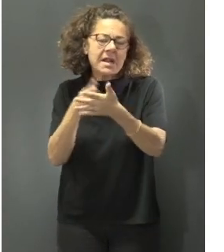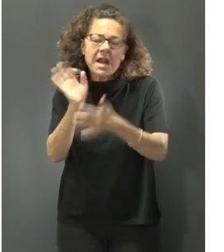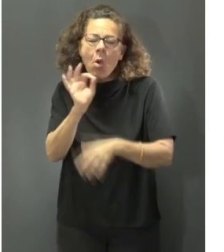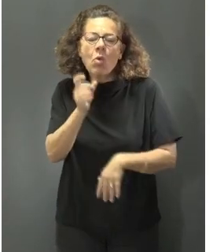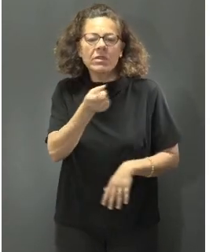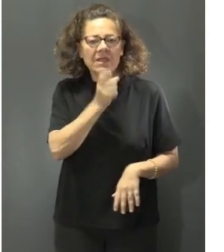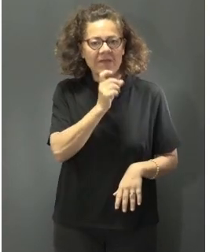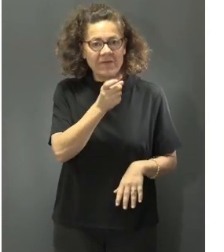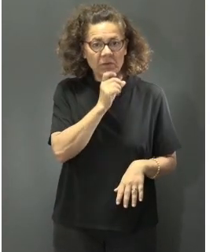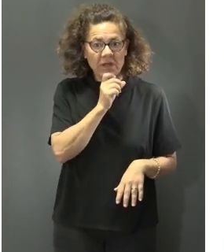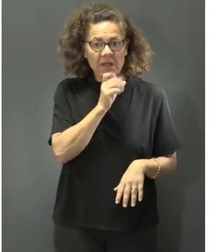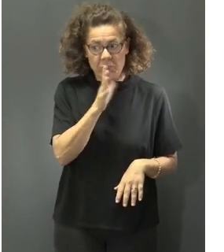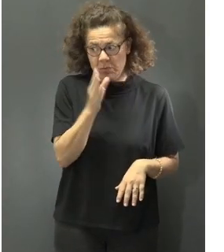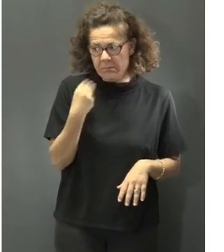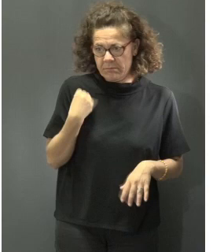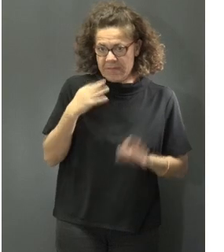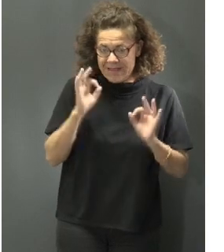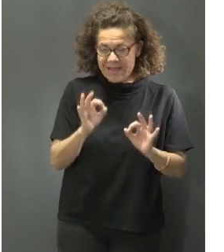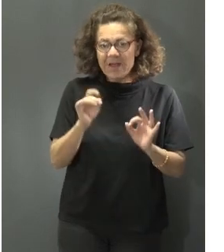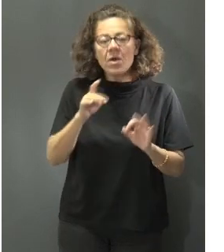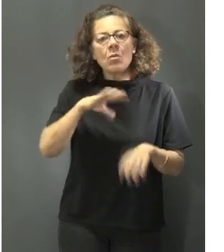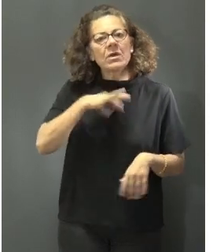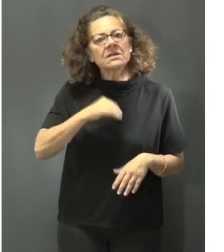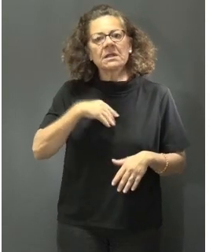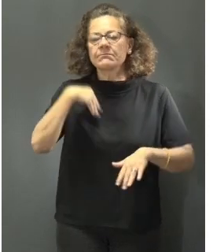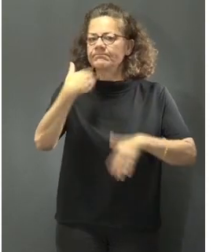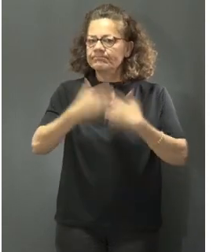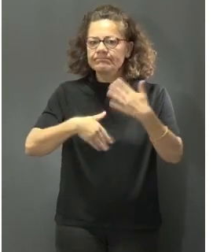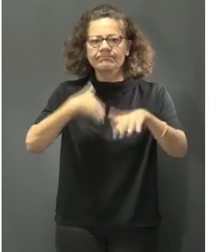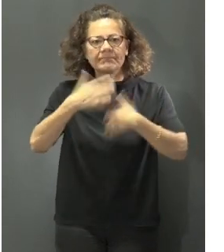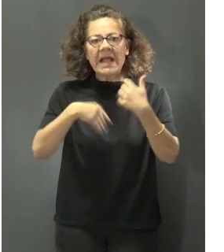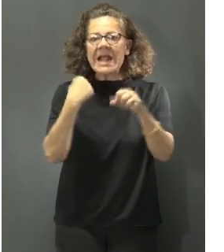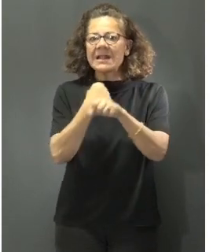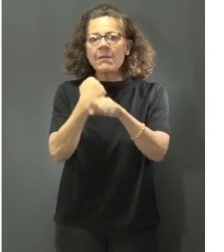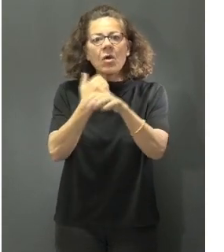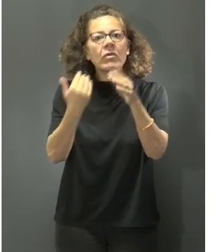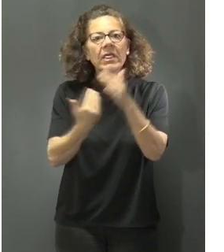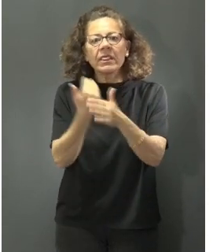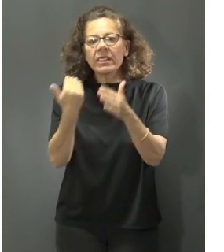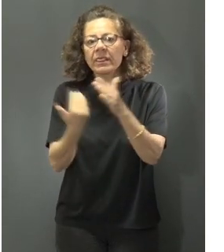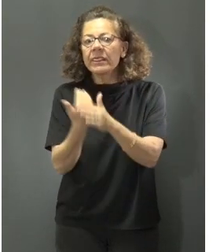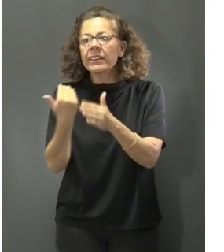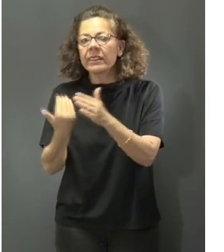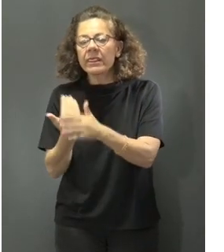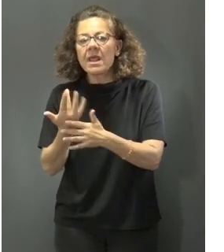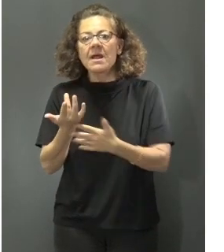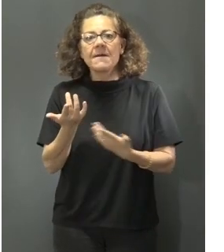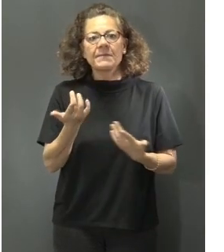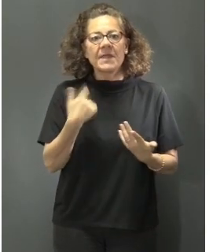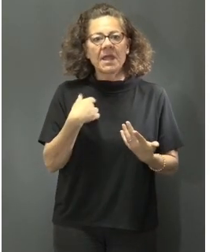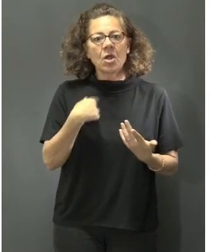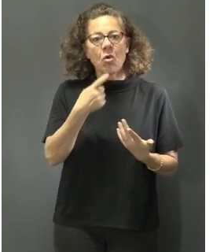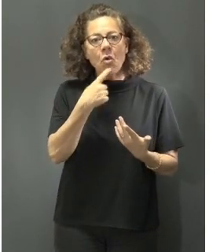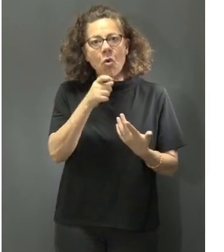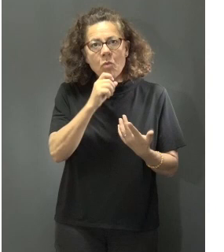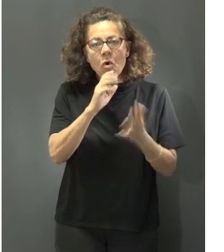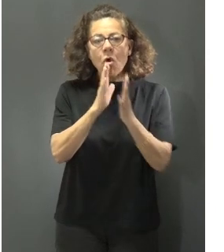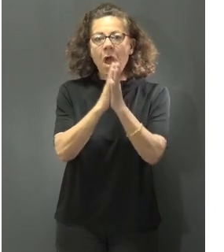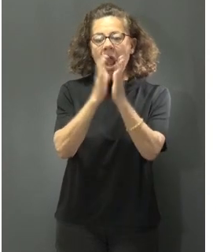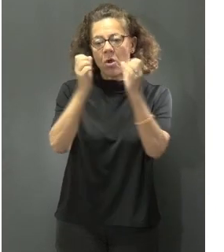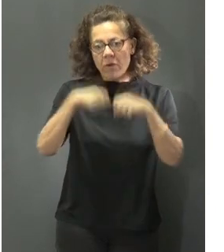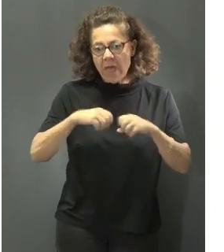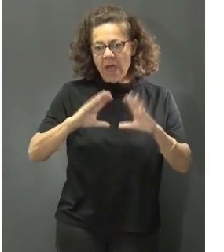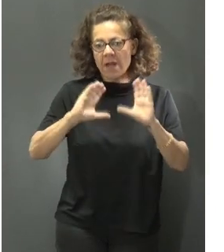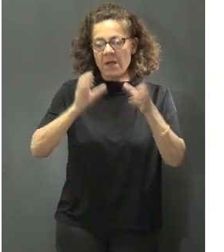poco lo que preguntabas, era más quizás el día a día, ¿no? El trabajo diario a la hora de acordar, de